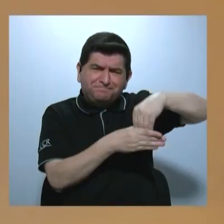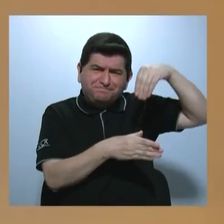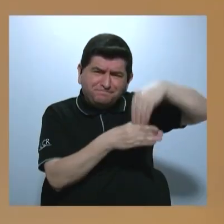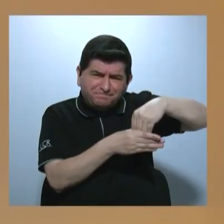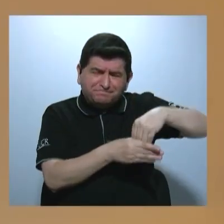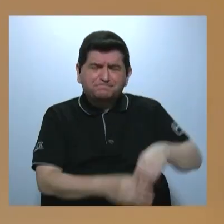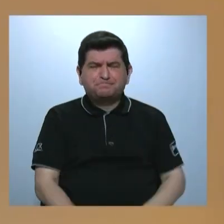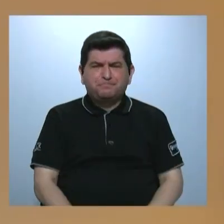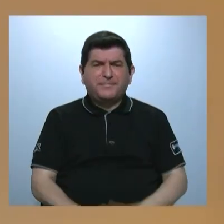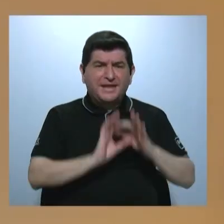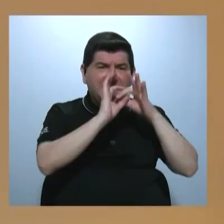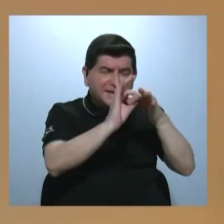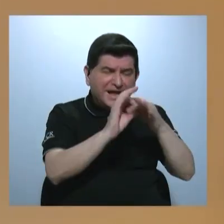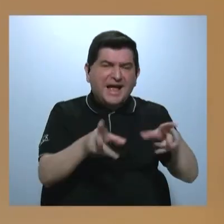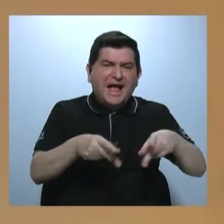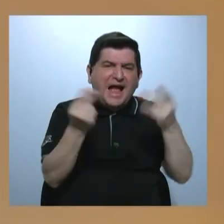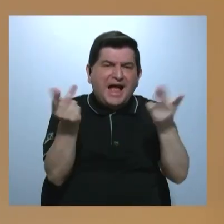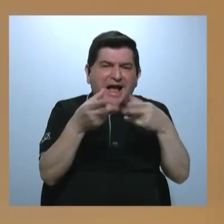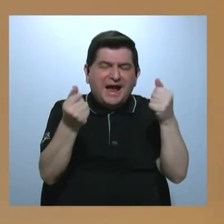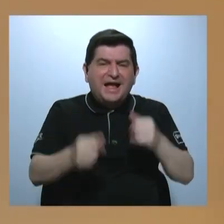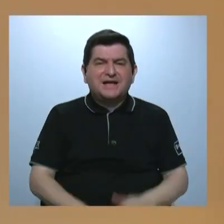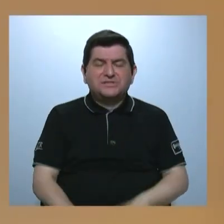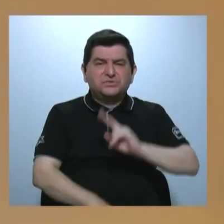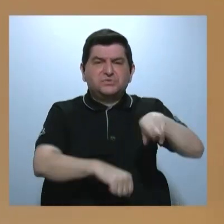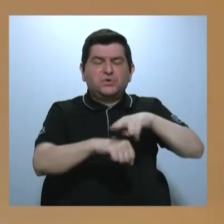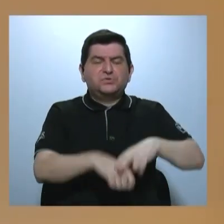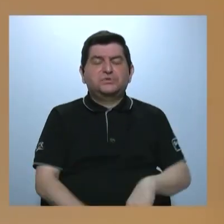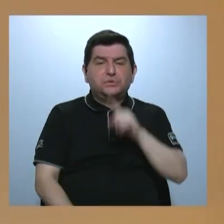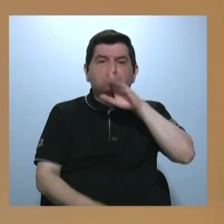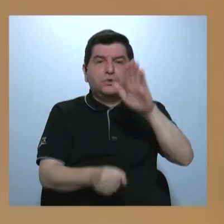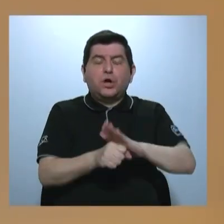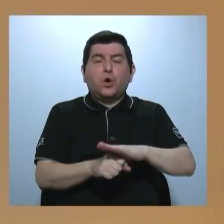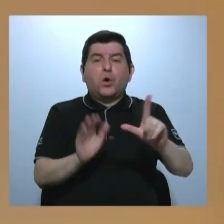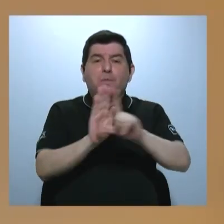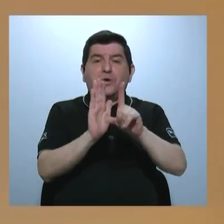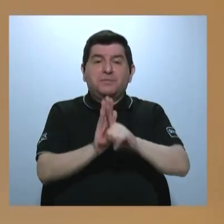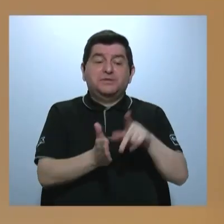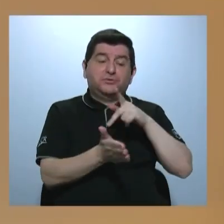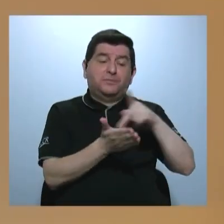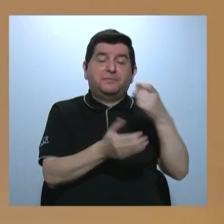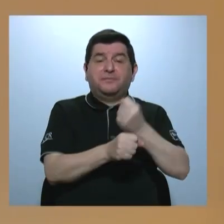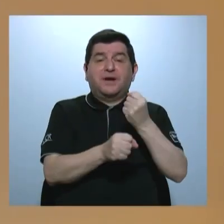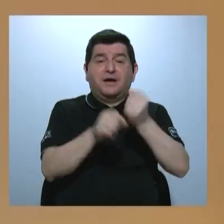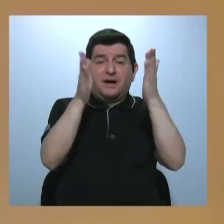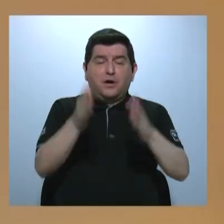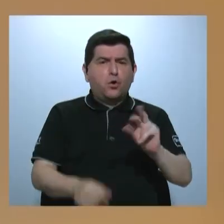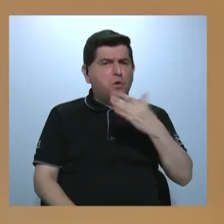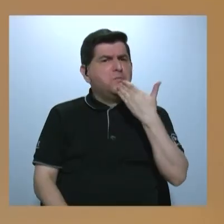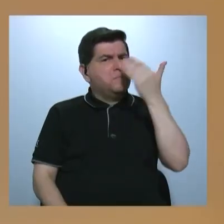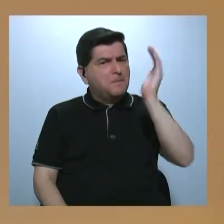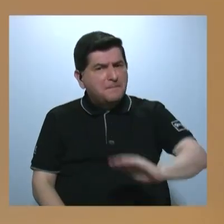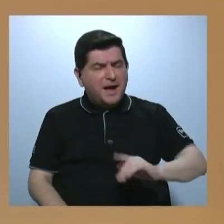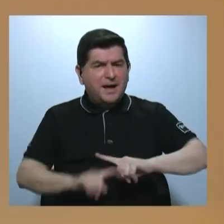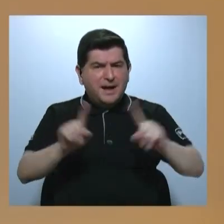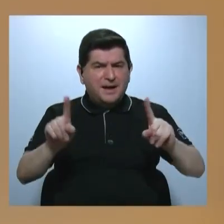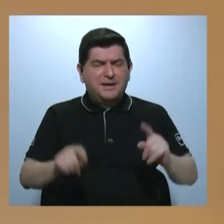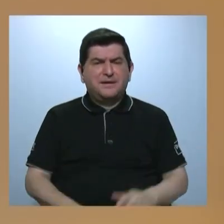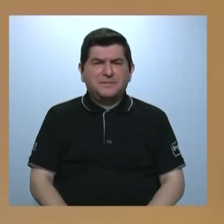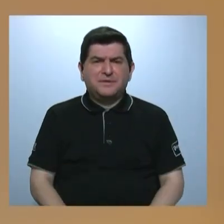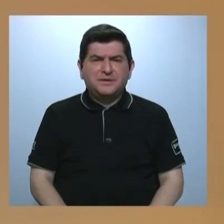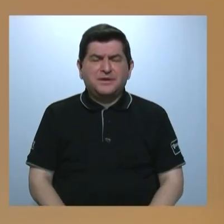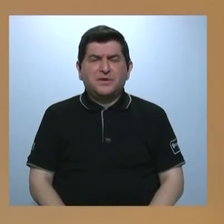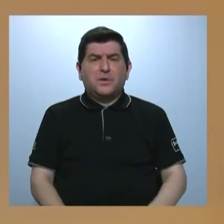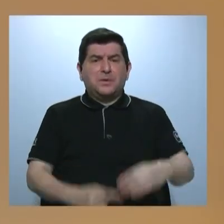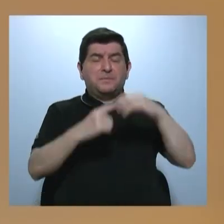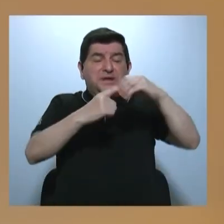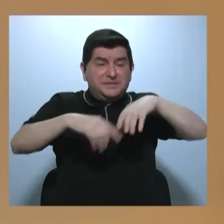están direccionando hacia los gastos corrientes de compromisos legales, en especial salarios, que de entrada no está mal. El principal activo para brindar